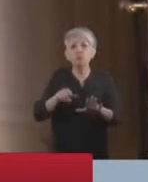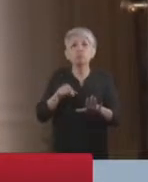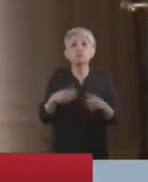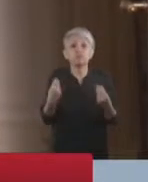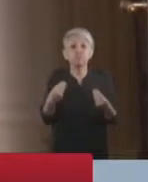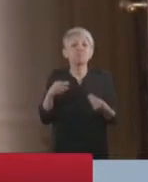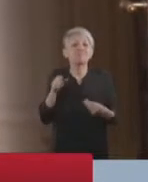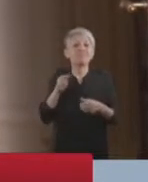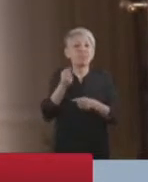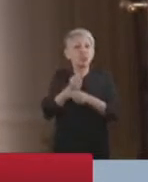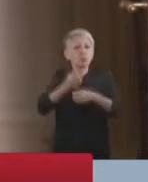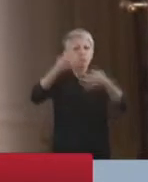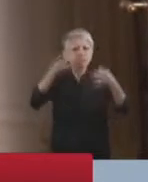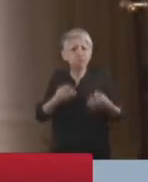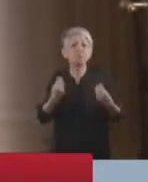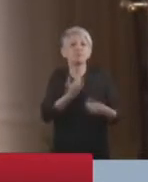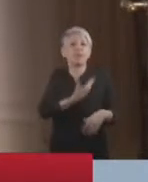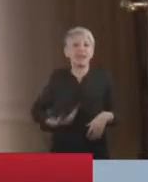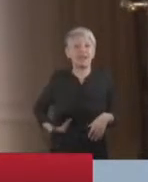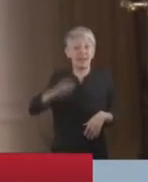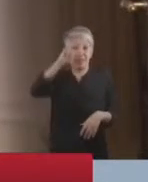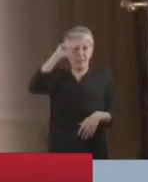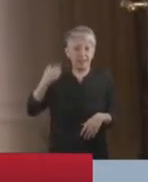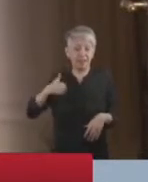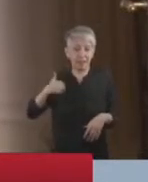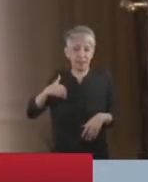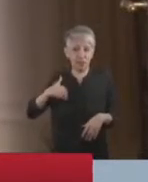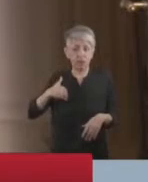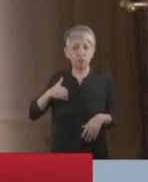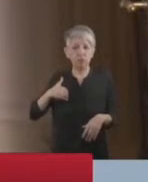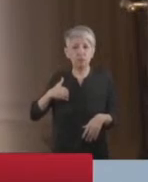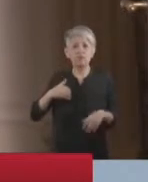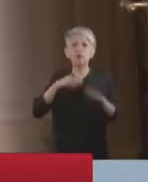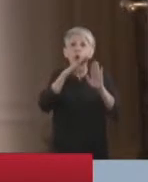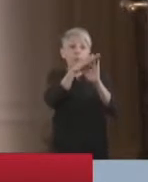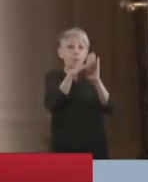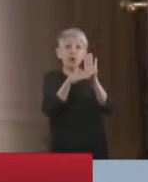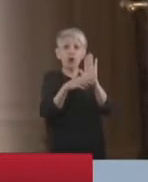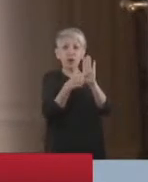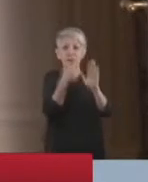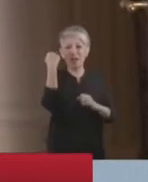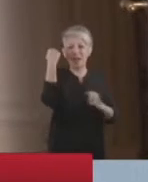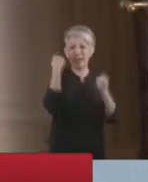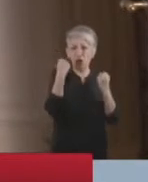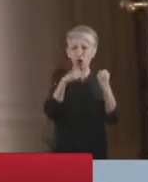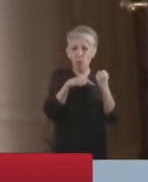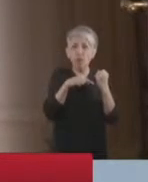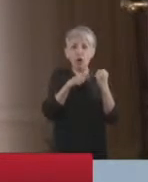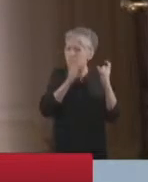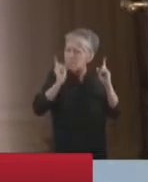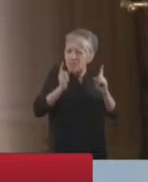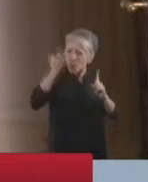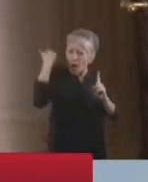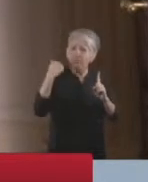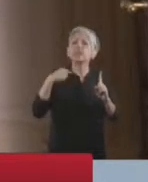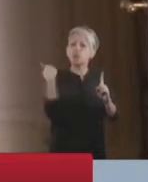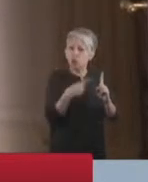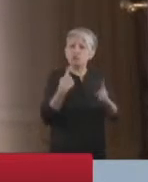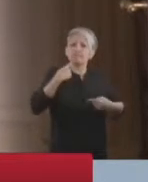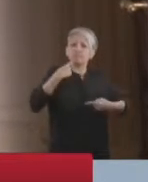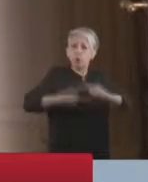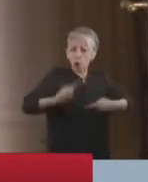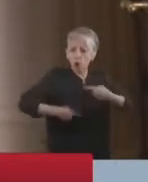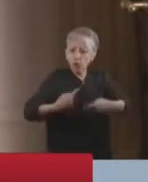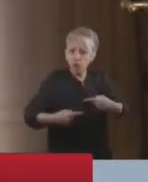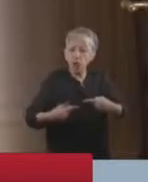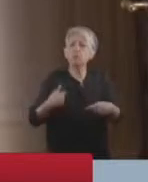Y el chocolate de ellos viene de Ecuador y de Perú. Y se mandaron con todo a hacer una línea de producción de chocolate, tomaron 35 empleados,